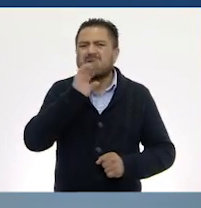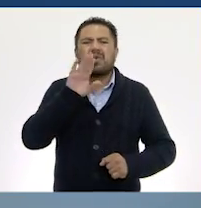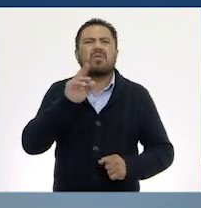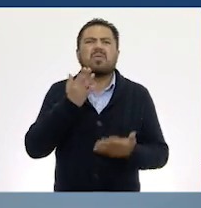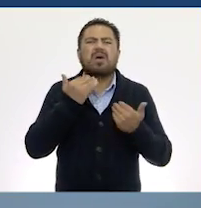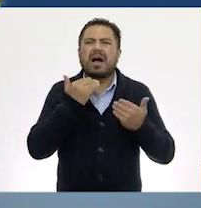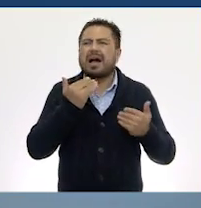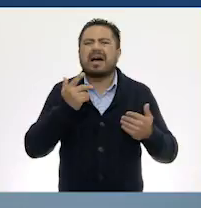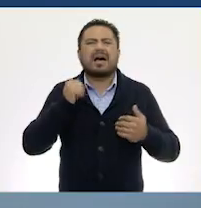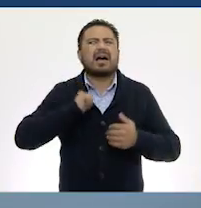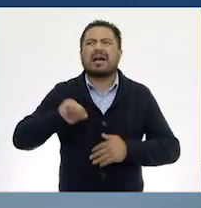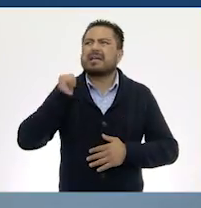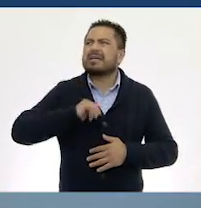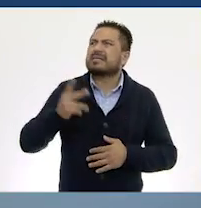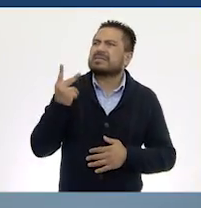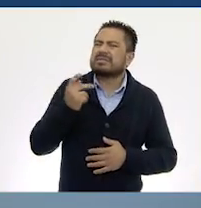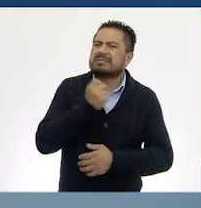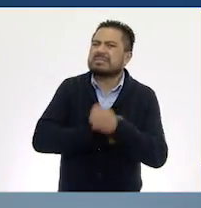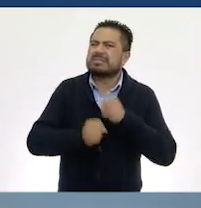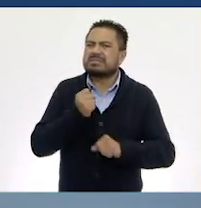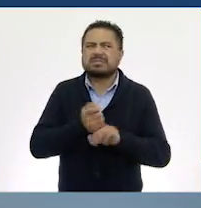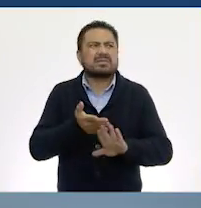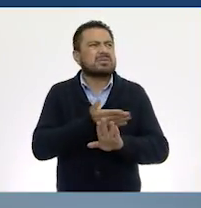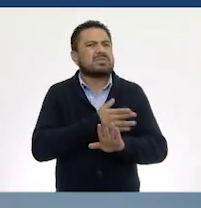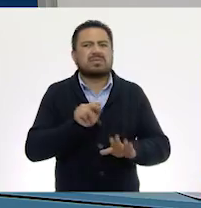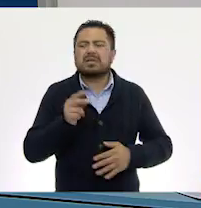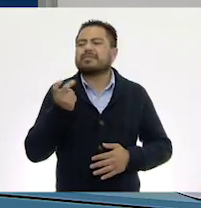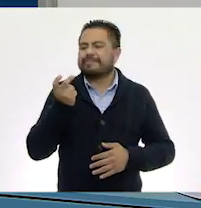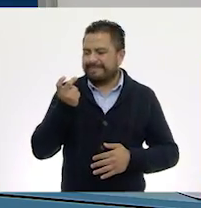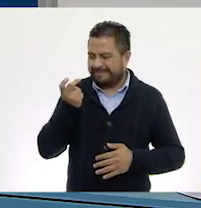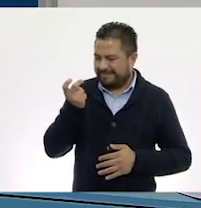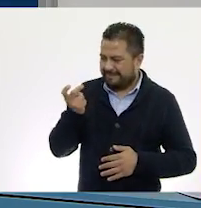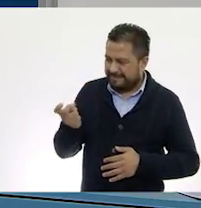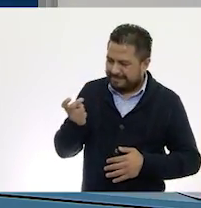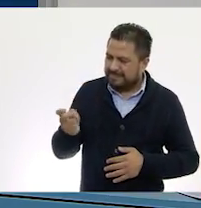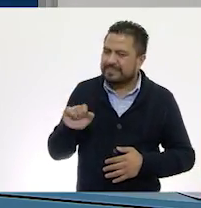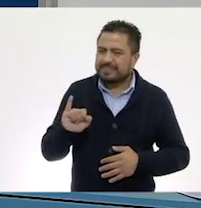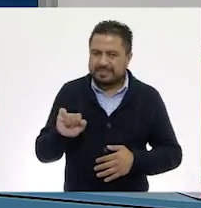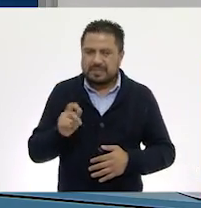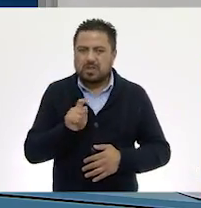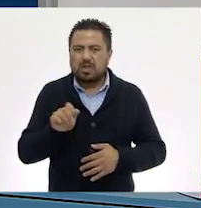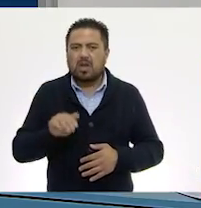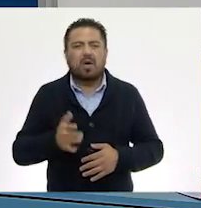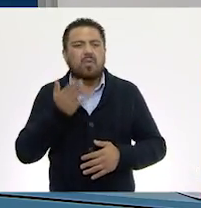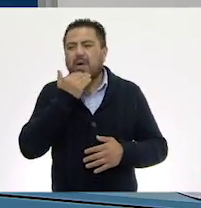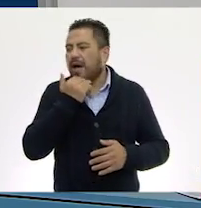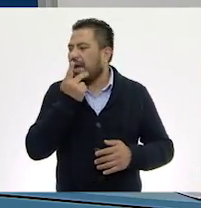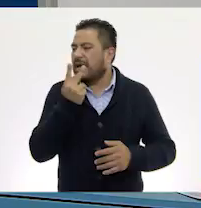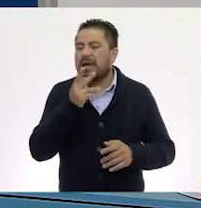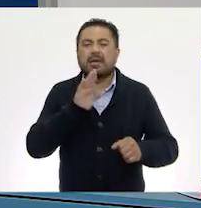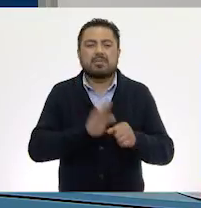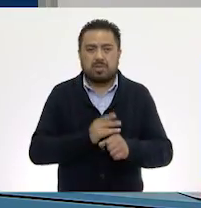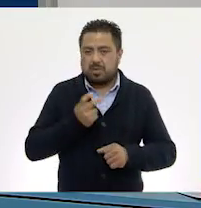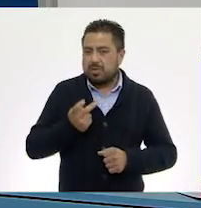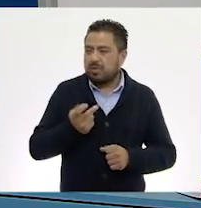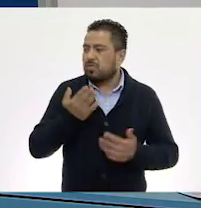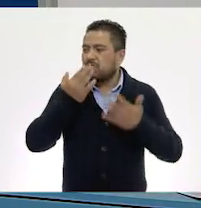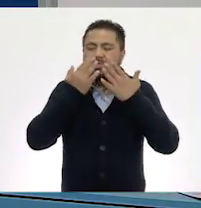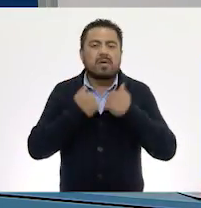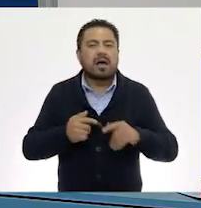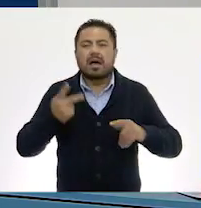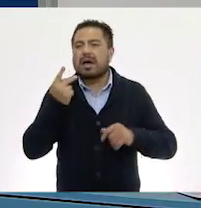había televisión hace tanto tiempo. Es correcto, Ton. No existían las televisiones, por lo tanto, no